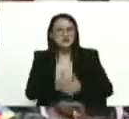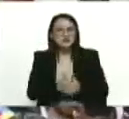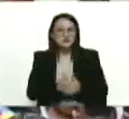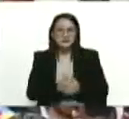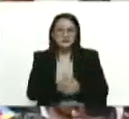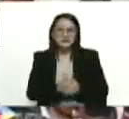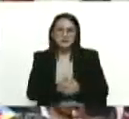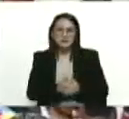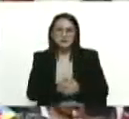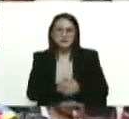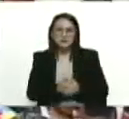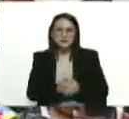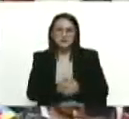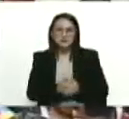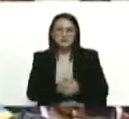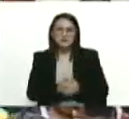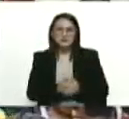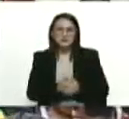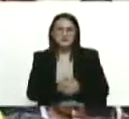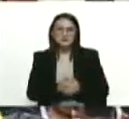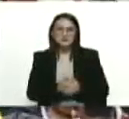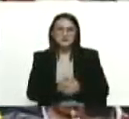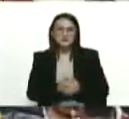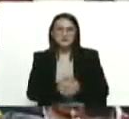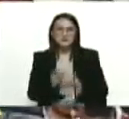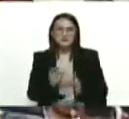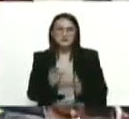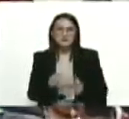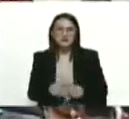chavismo. ¿En verdad van a acabar con el chavismo?